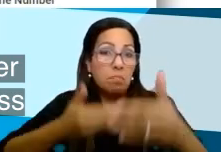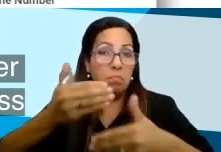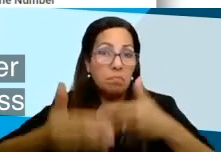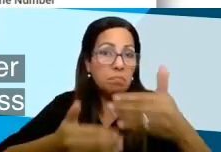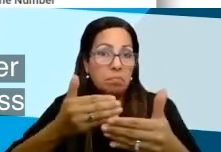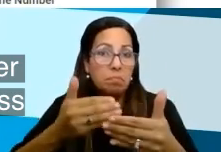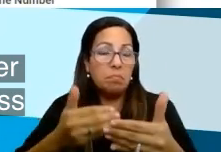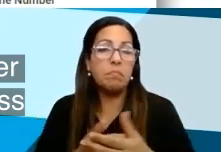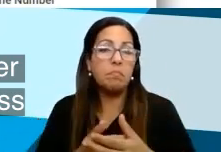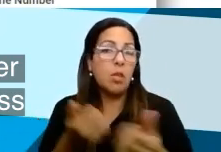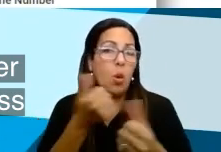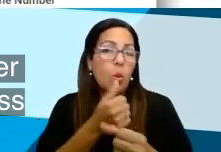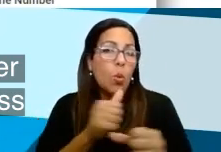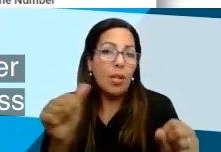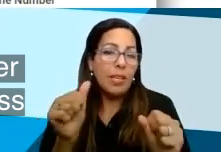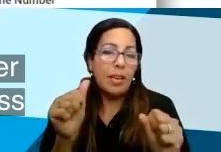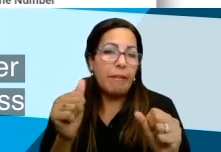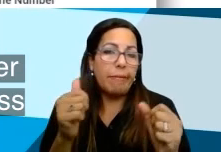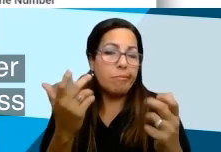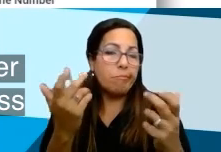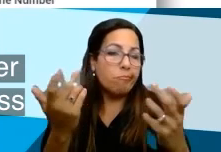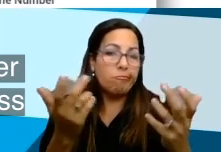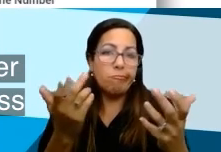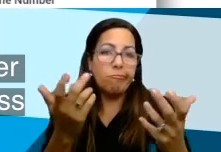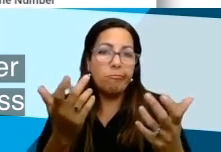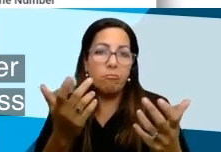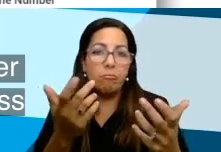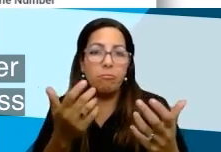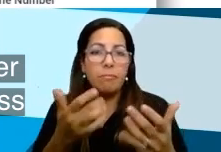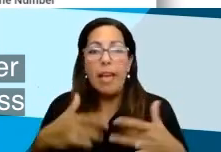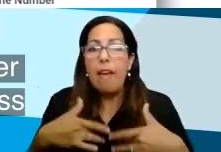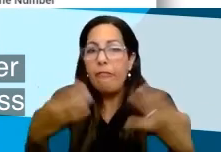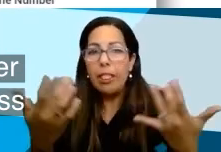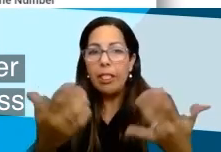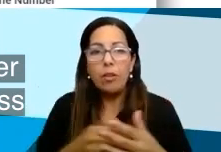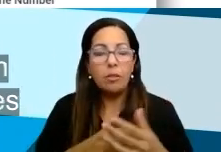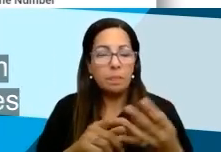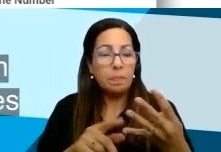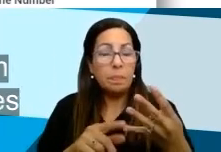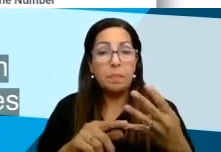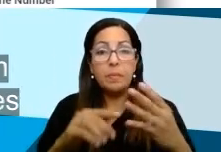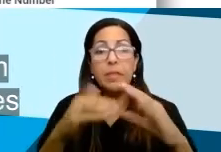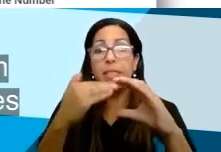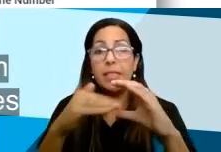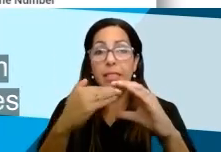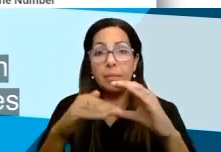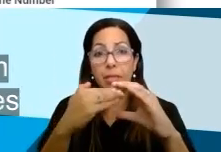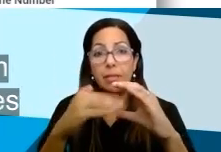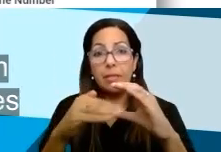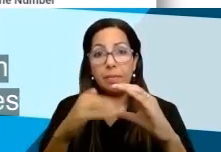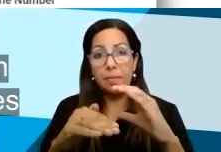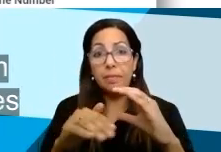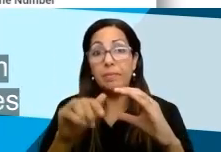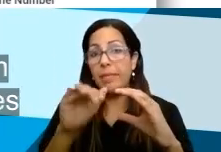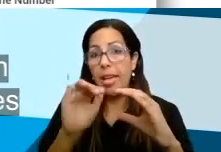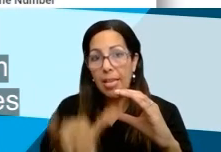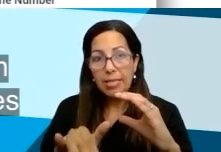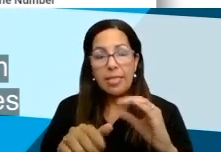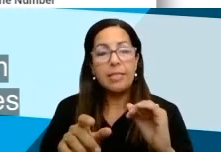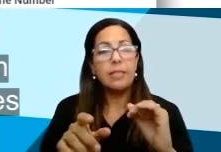notificar cualquier evento particular. Su dirección de correo electrónico debería ser aquella